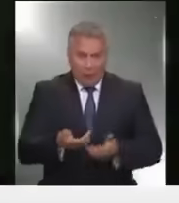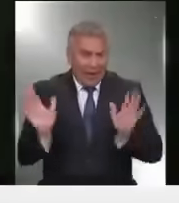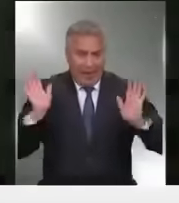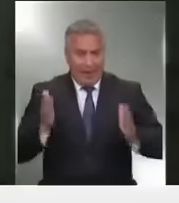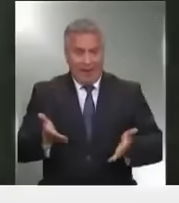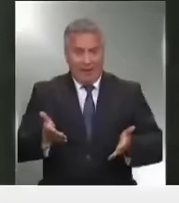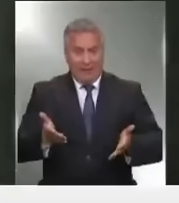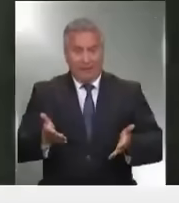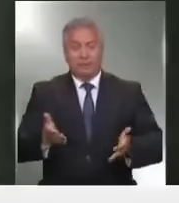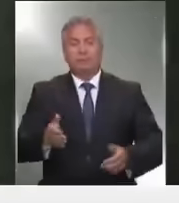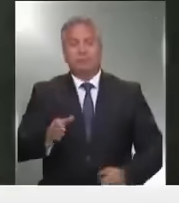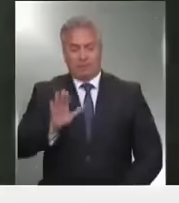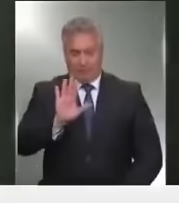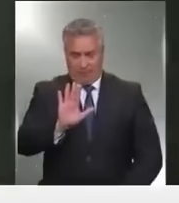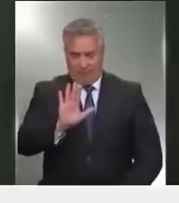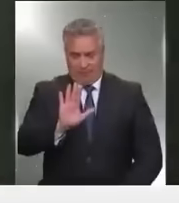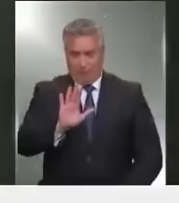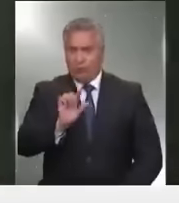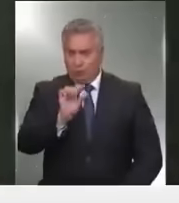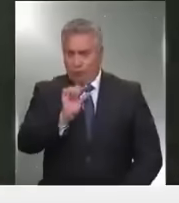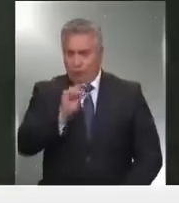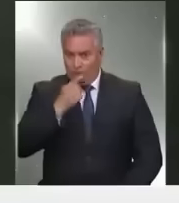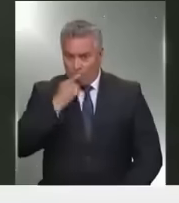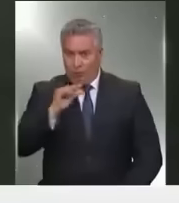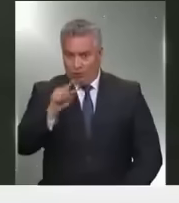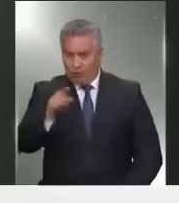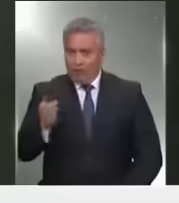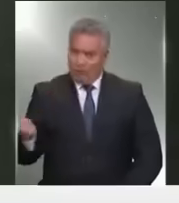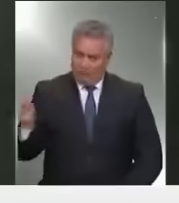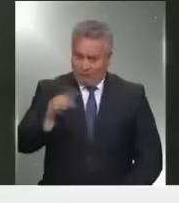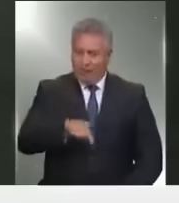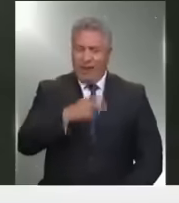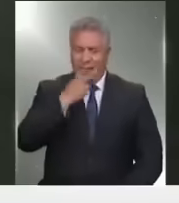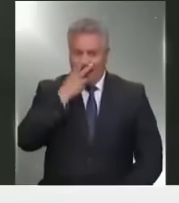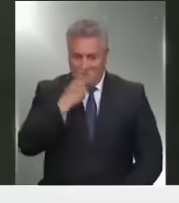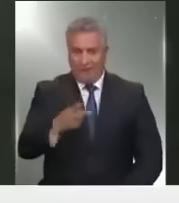Pronto volveremos con el desenlace de esta historia.